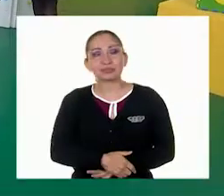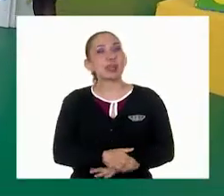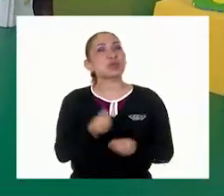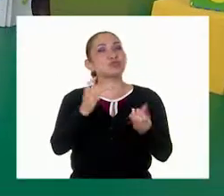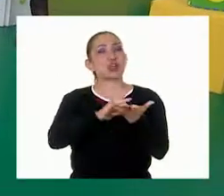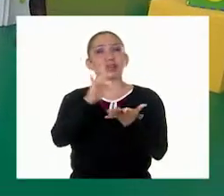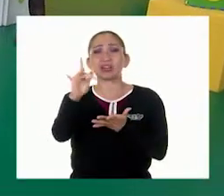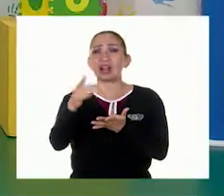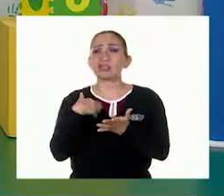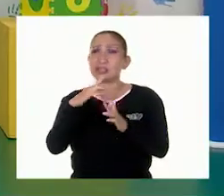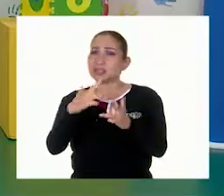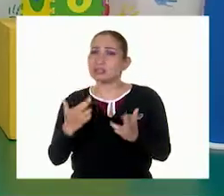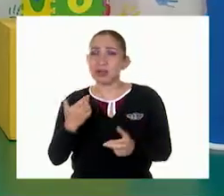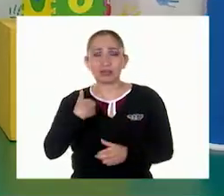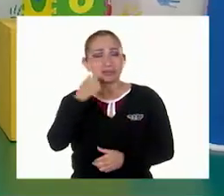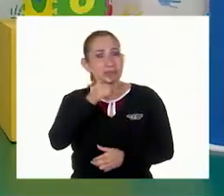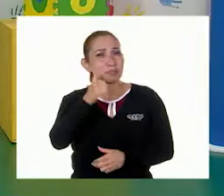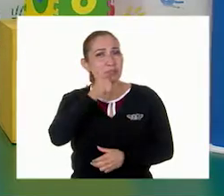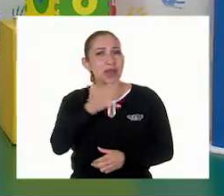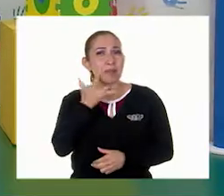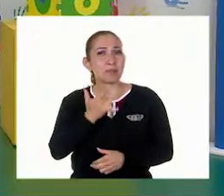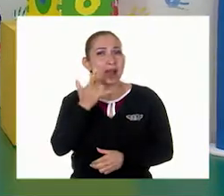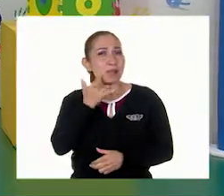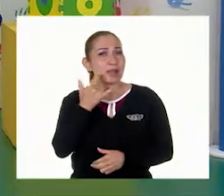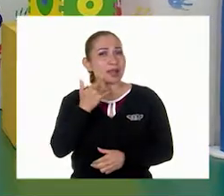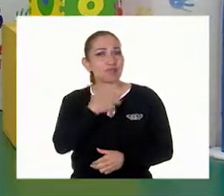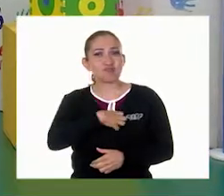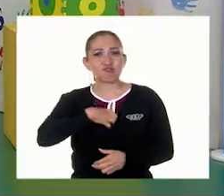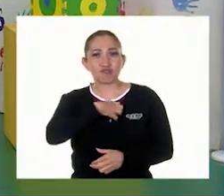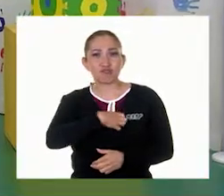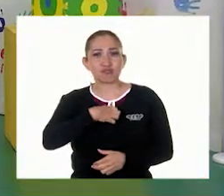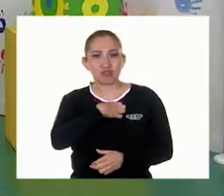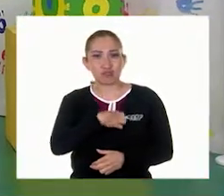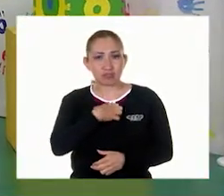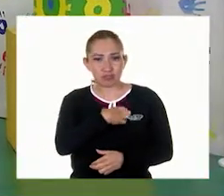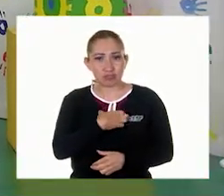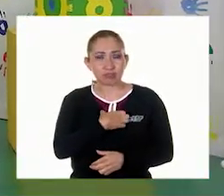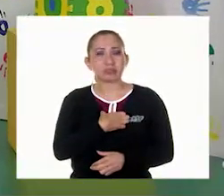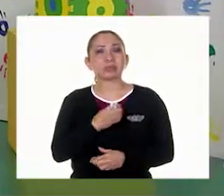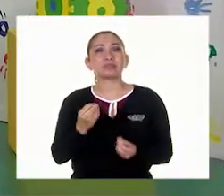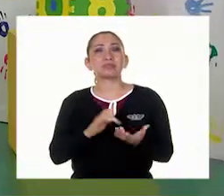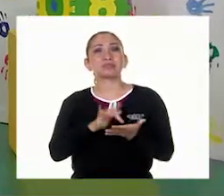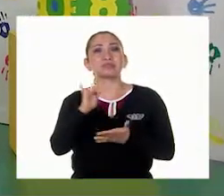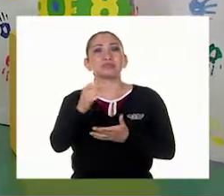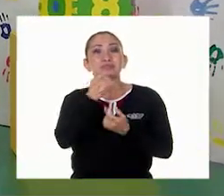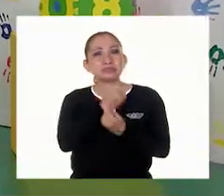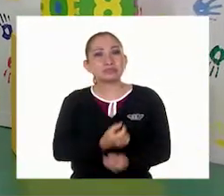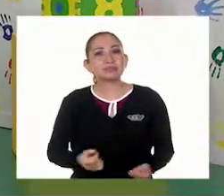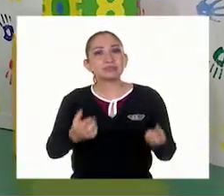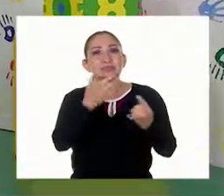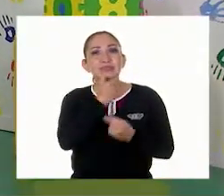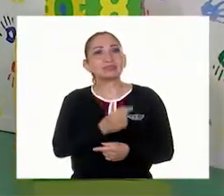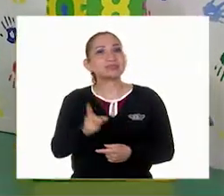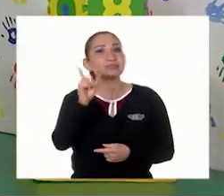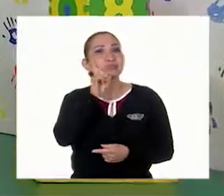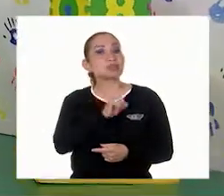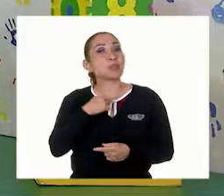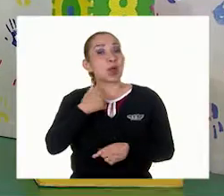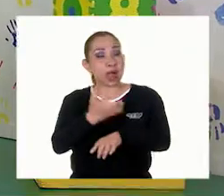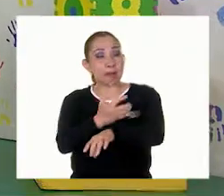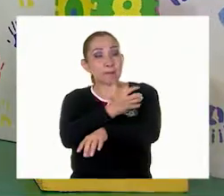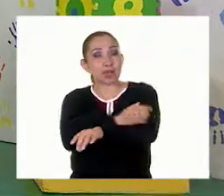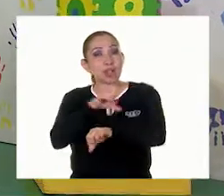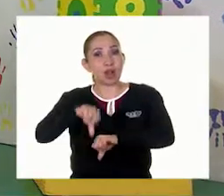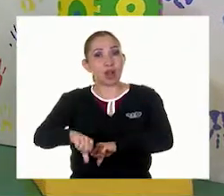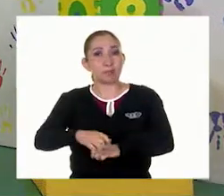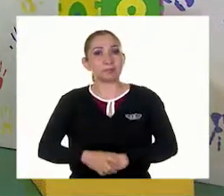Muchas gracias por ese recibimiento, tú siempre tan amable y alegre. Y por supuesto que también muchas gracias a las niñas y a los niños por